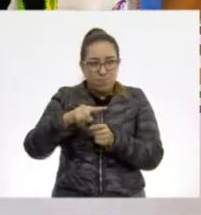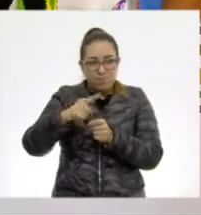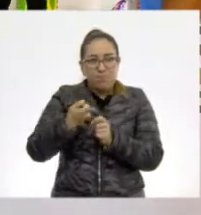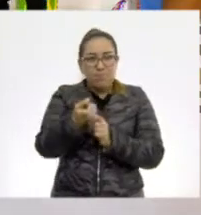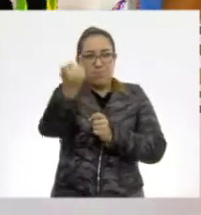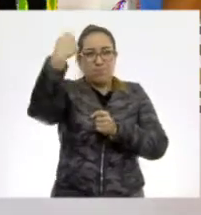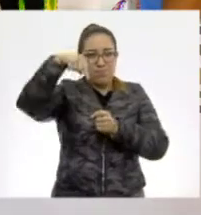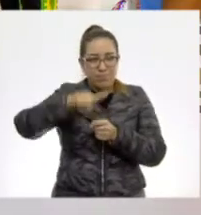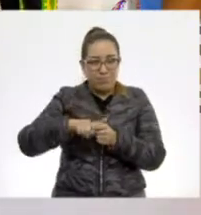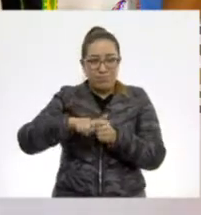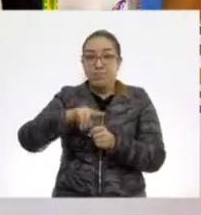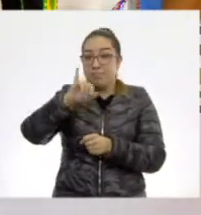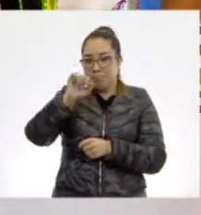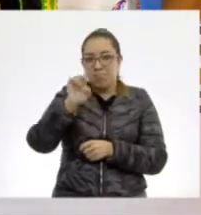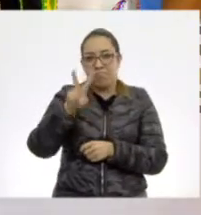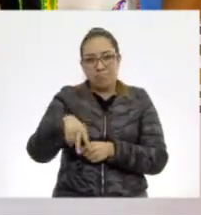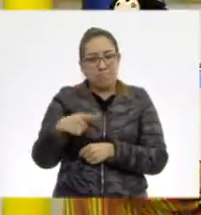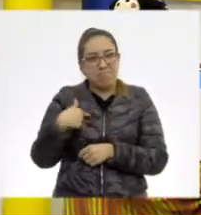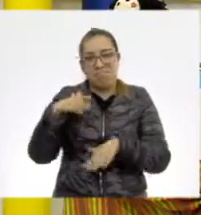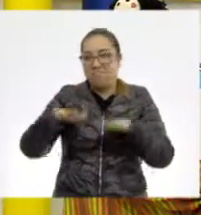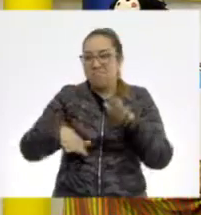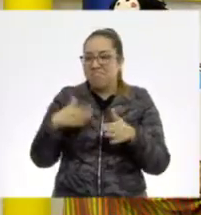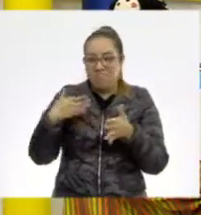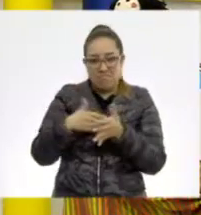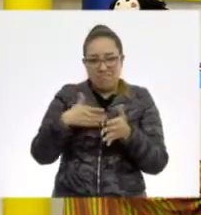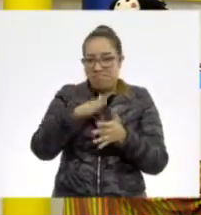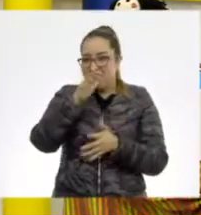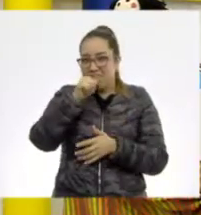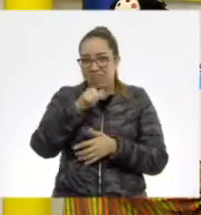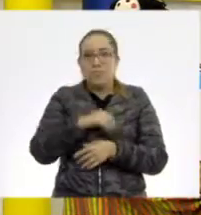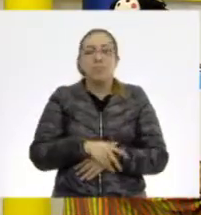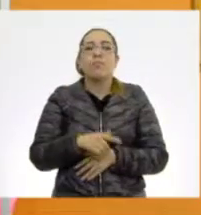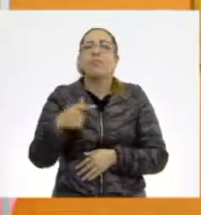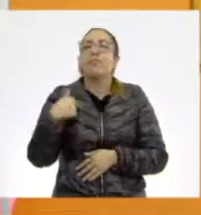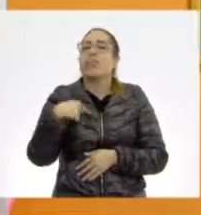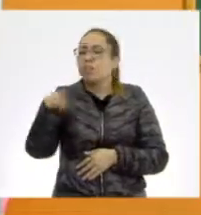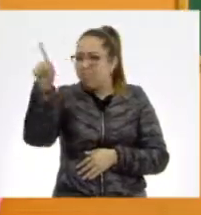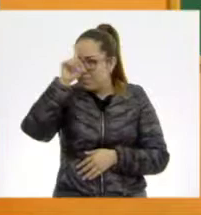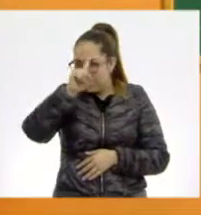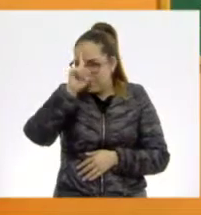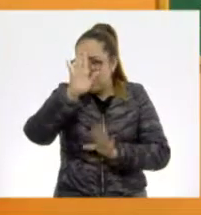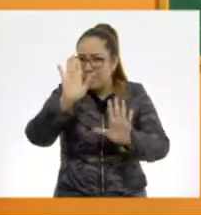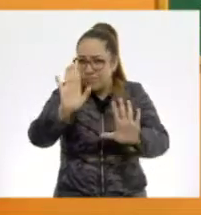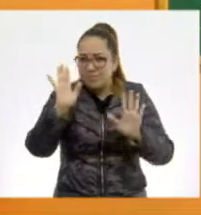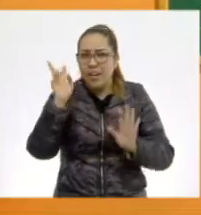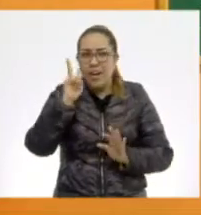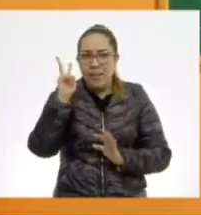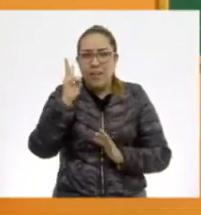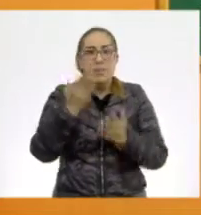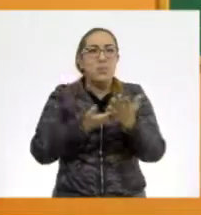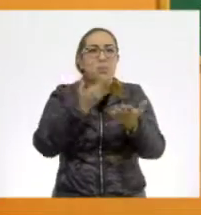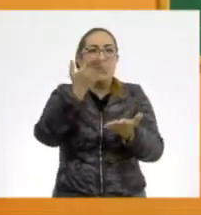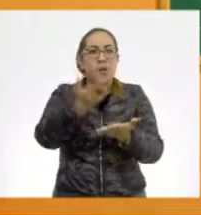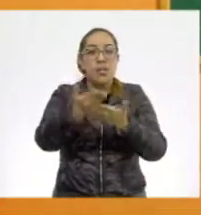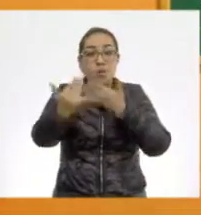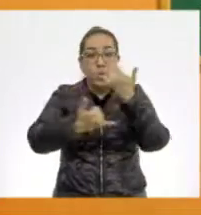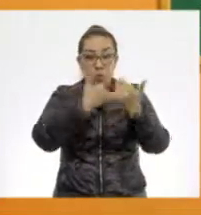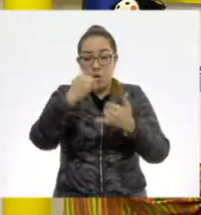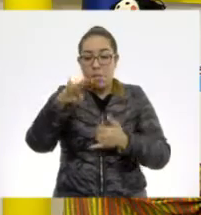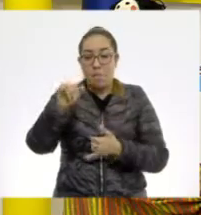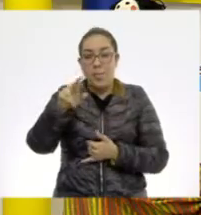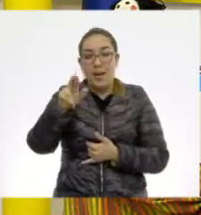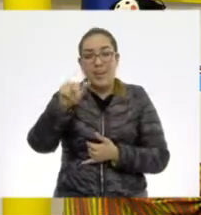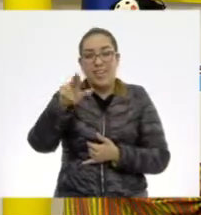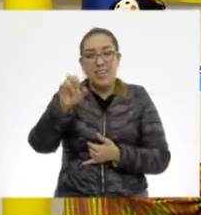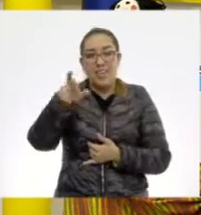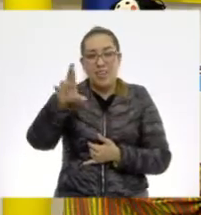coordinación. Cierto. Yo nunca lo logro. Peleando con el valero. Yo te propongo que juguemos al juego del marinero. ¿Te sabes